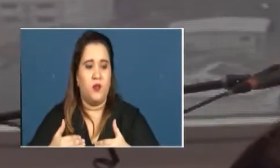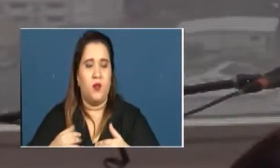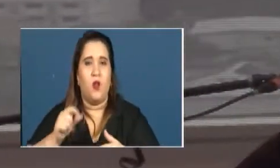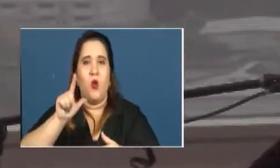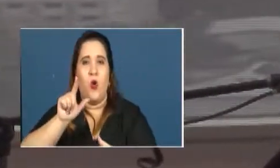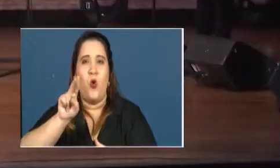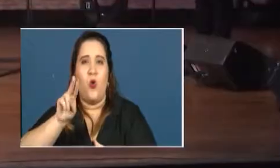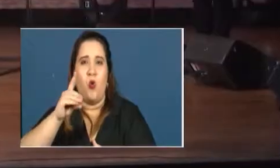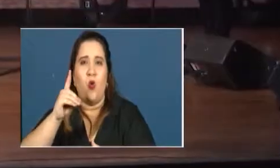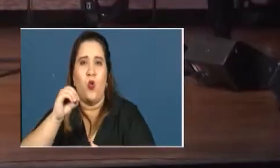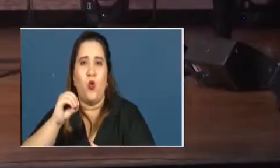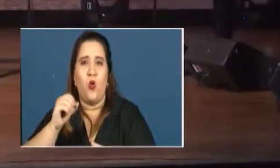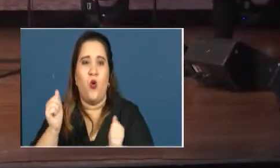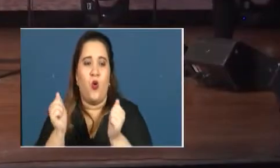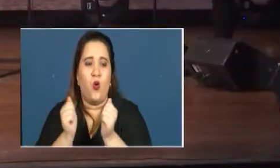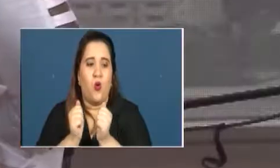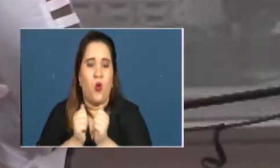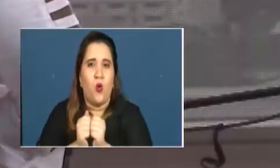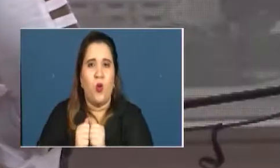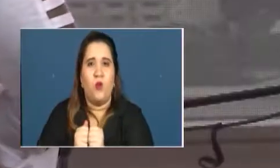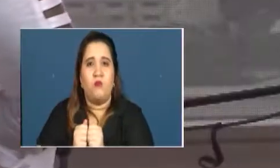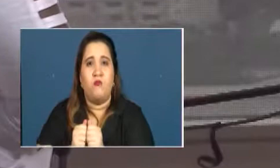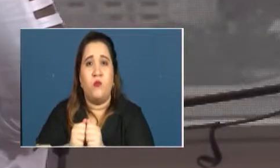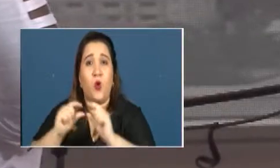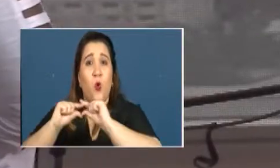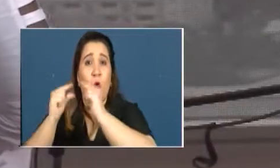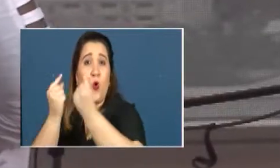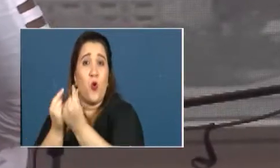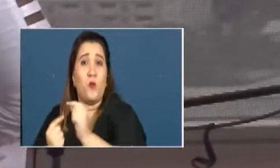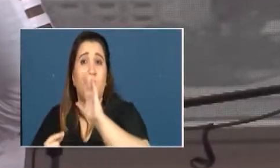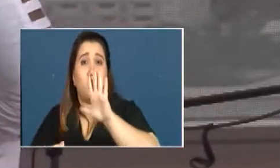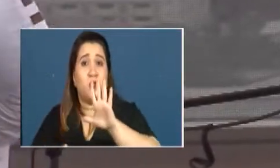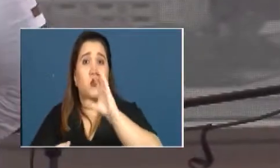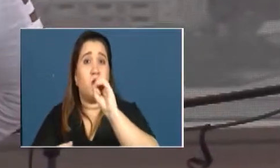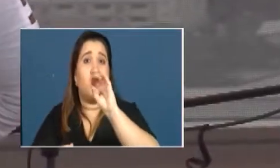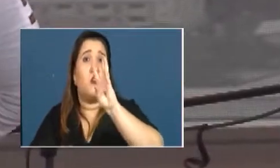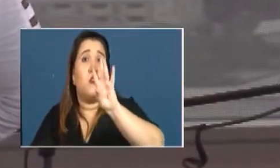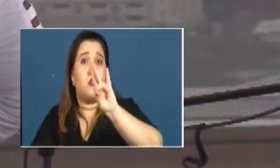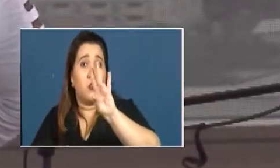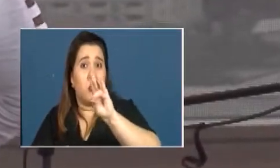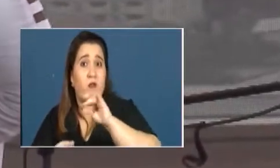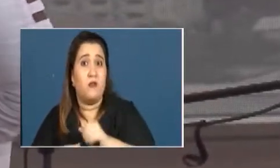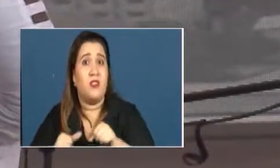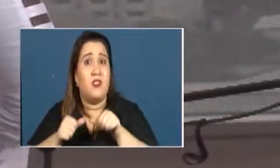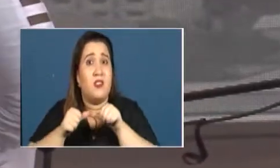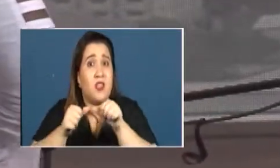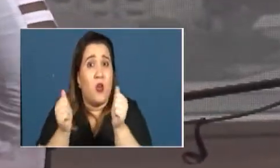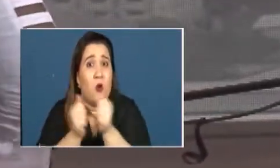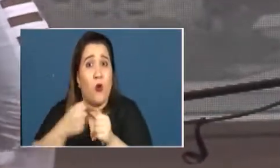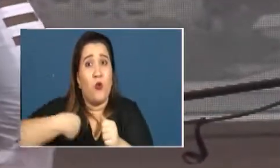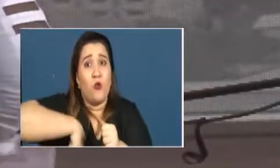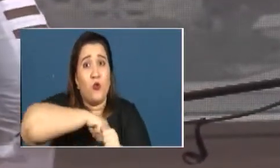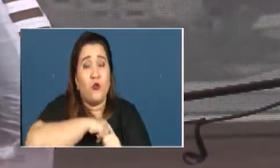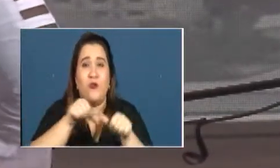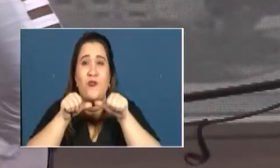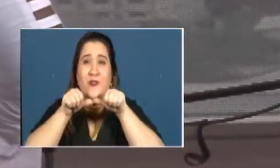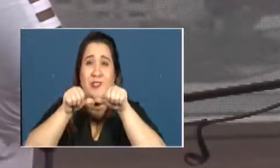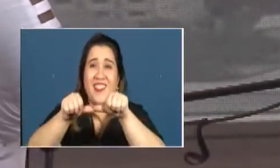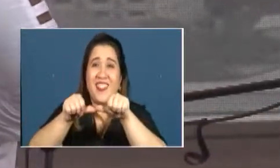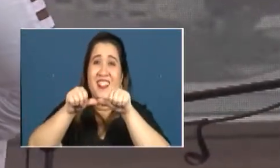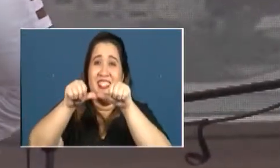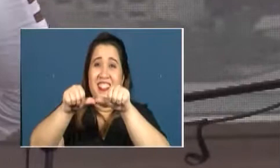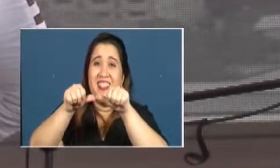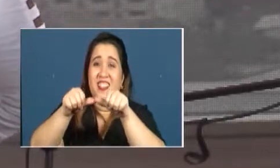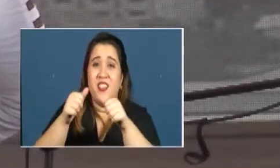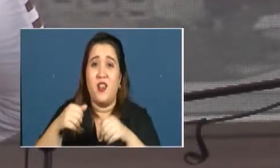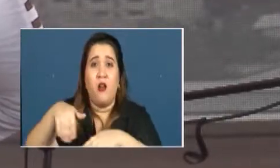Lugo con la 507. No se vayan, sigan en sintonía. Sigan, como dice el de la